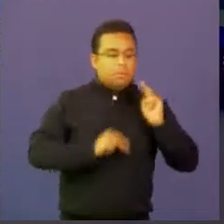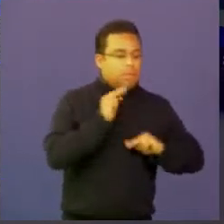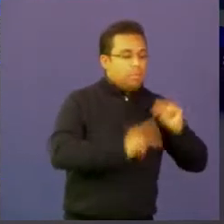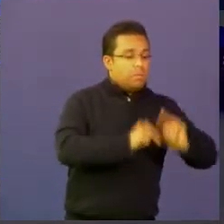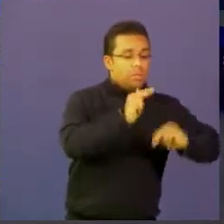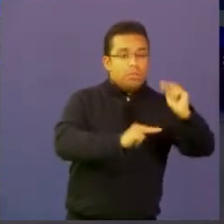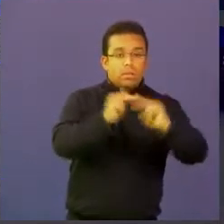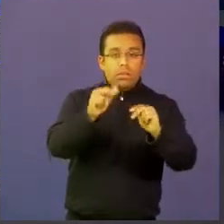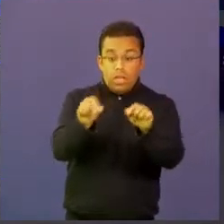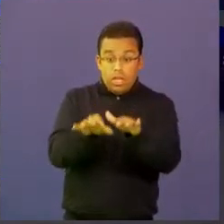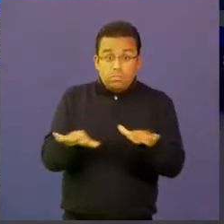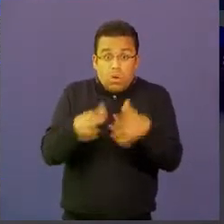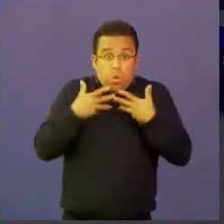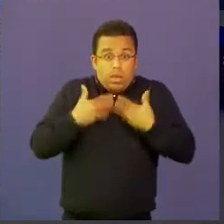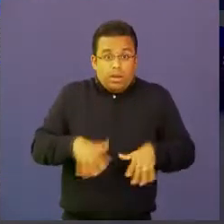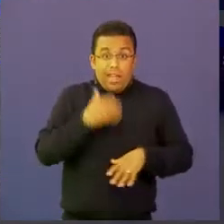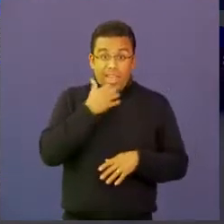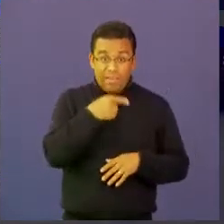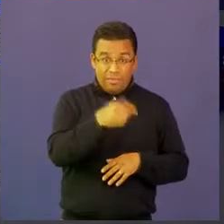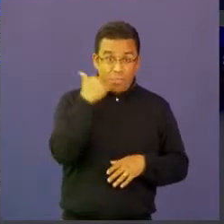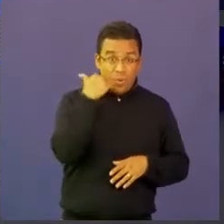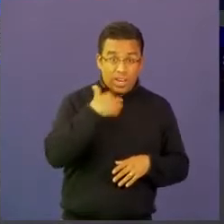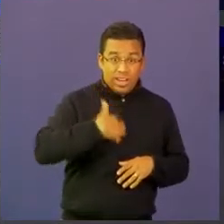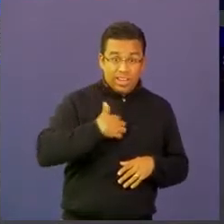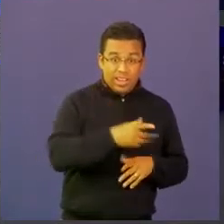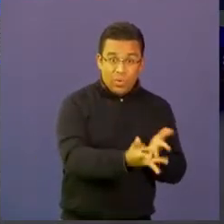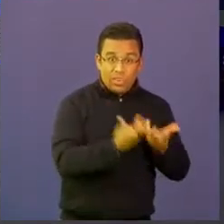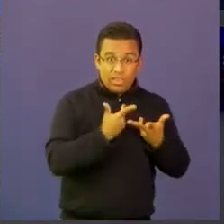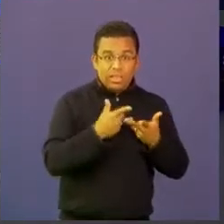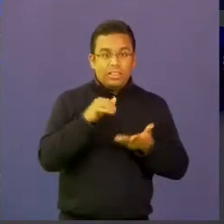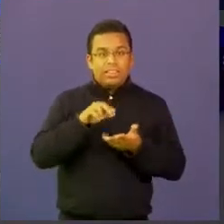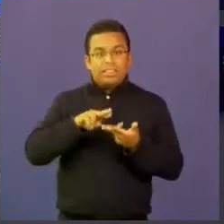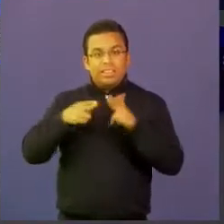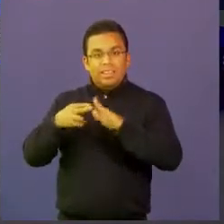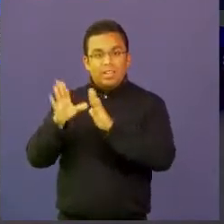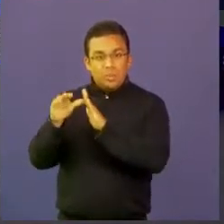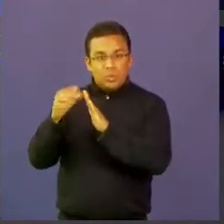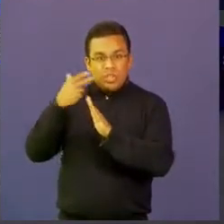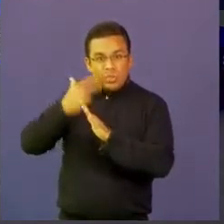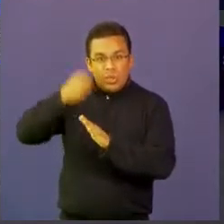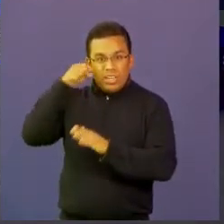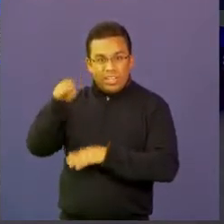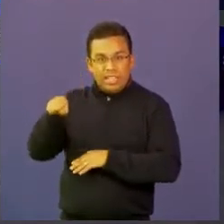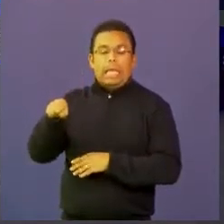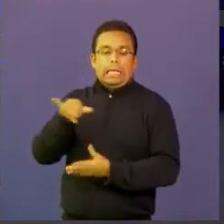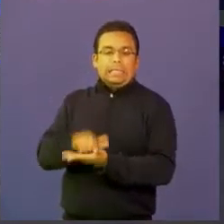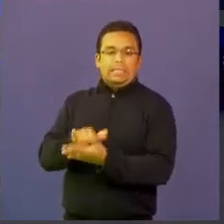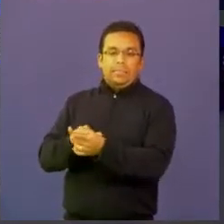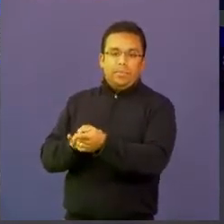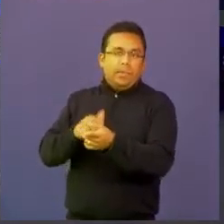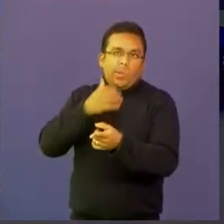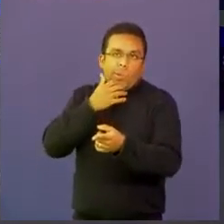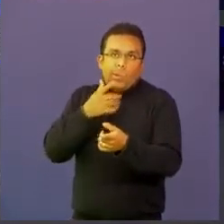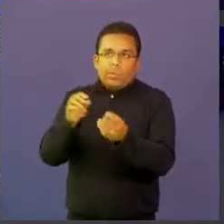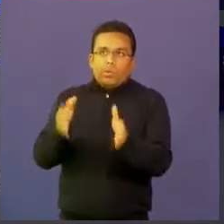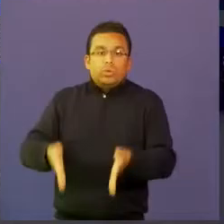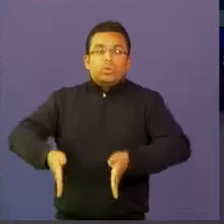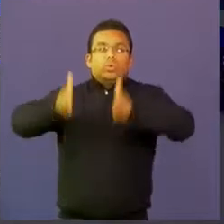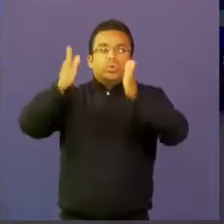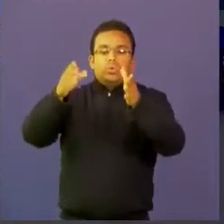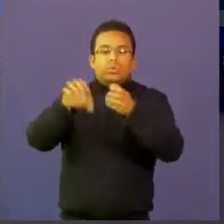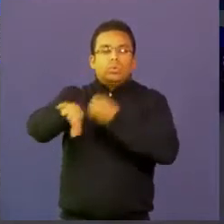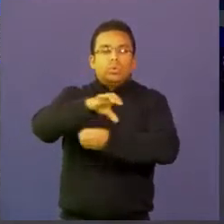el ejemplo de Jimena trae a la parte de historia si yo voy a crear una ciudad por ejemplo